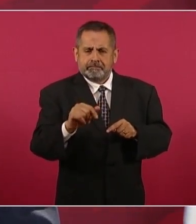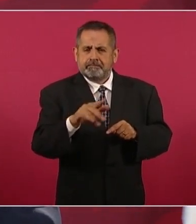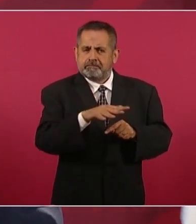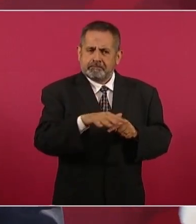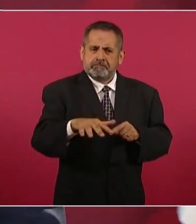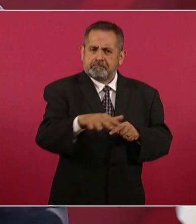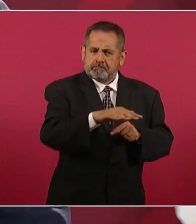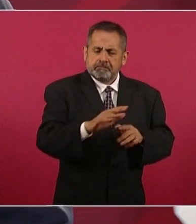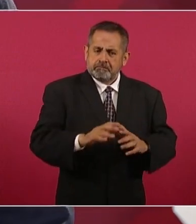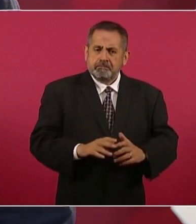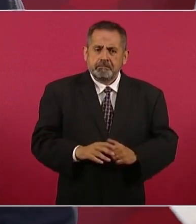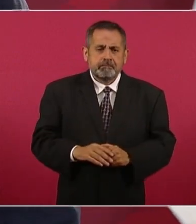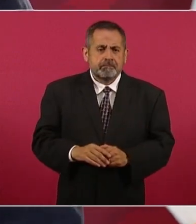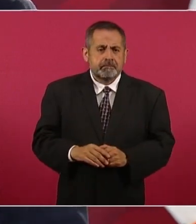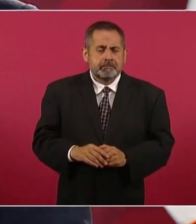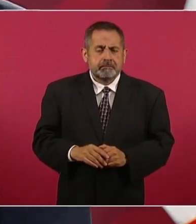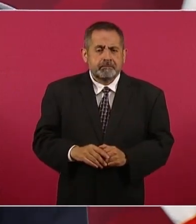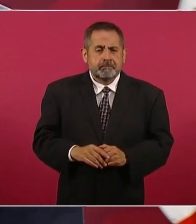zona